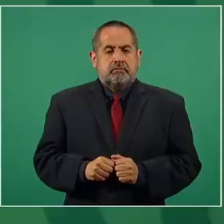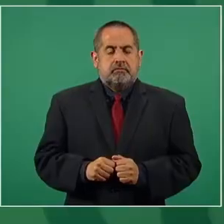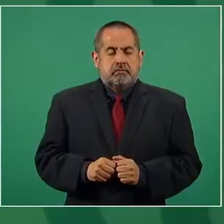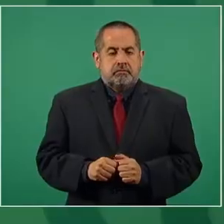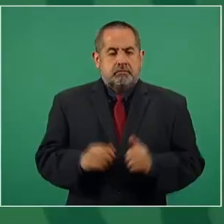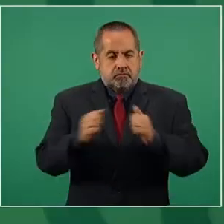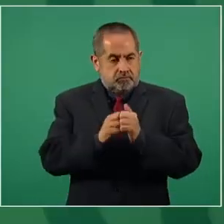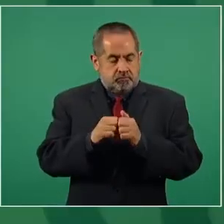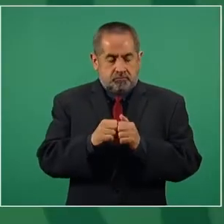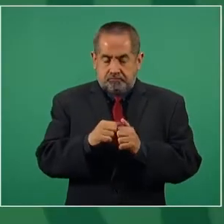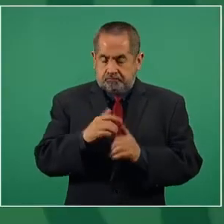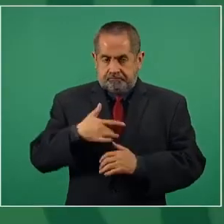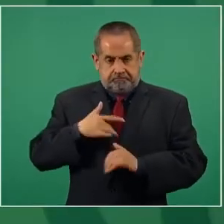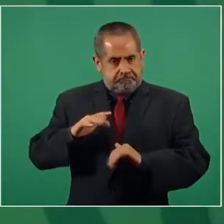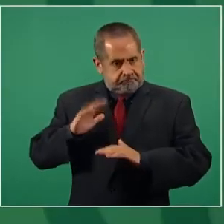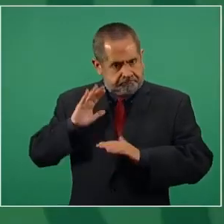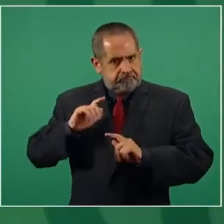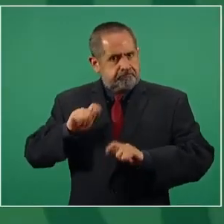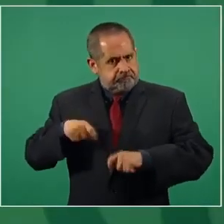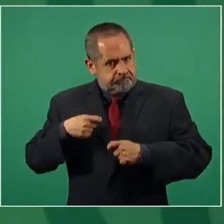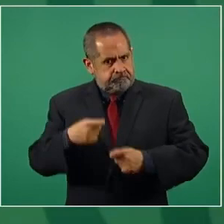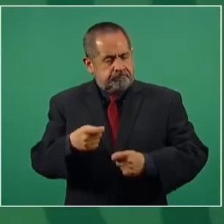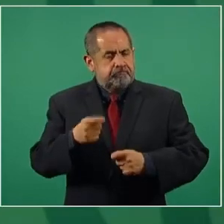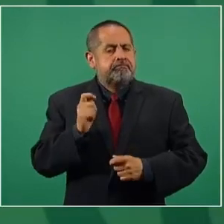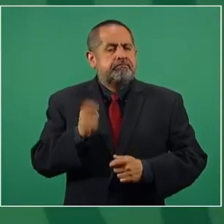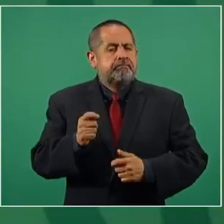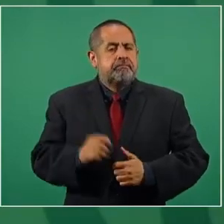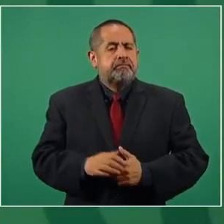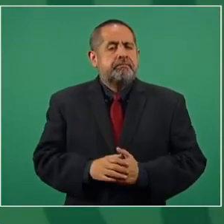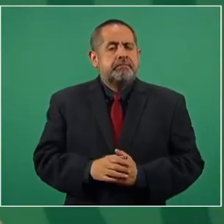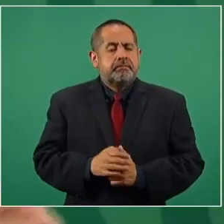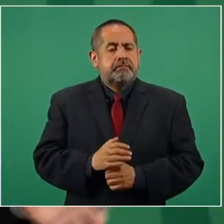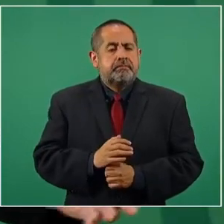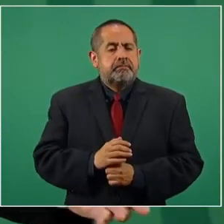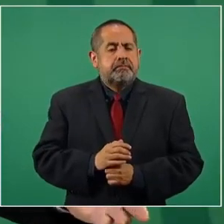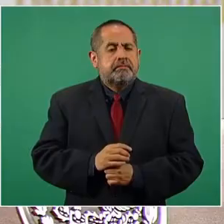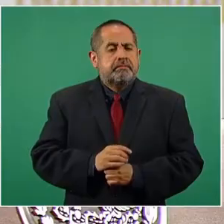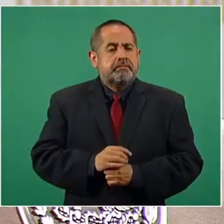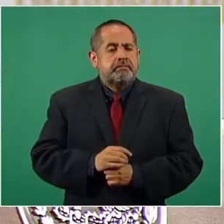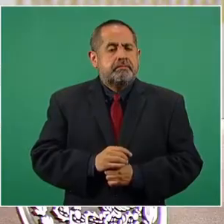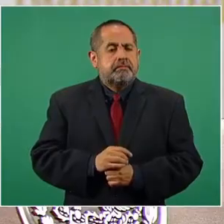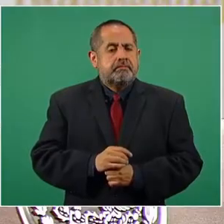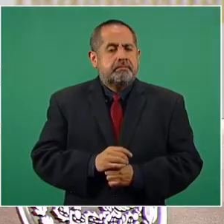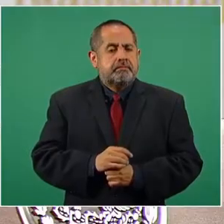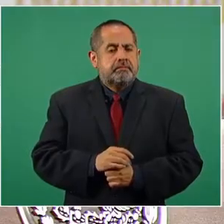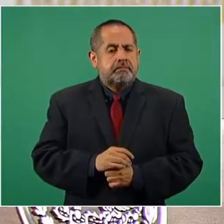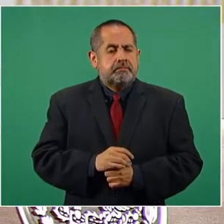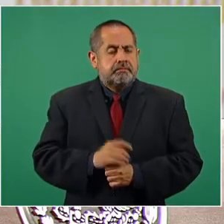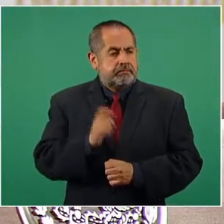la garantía de que van